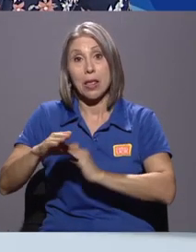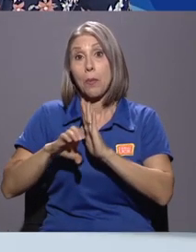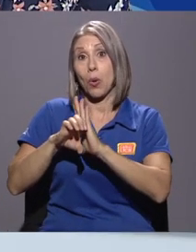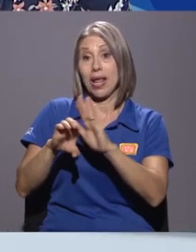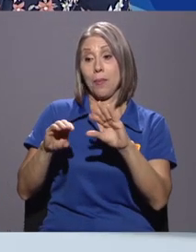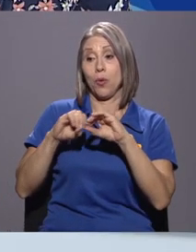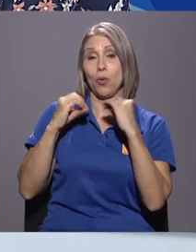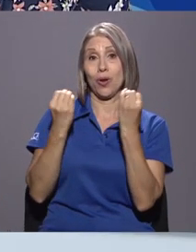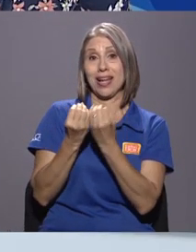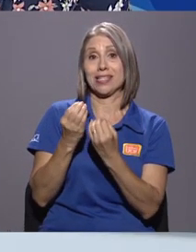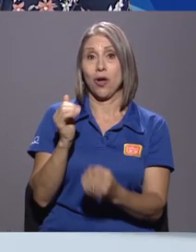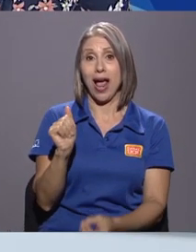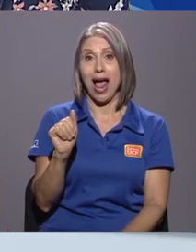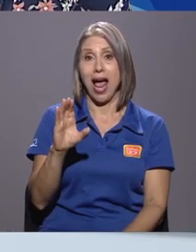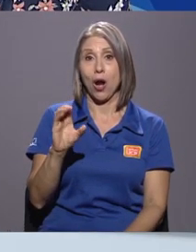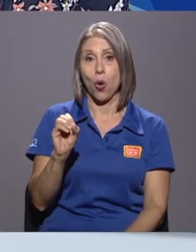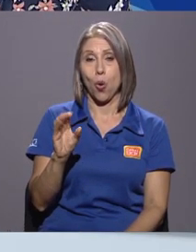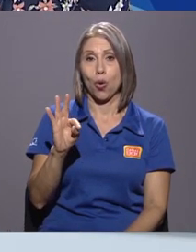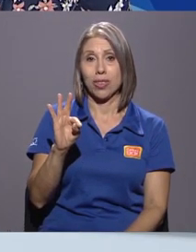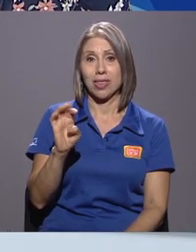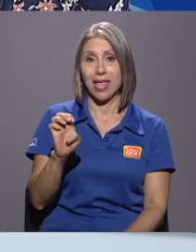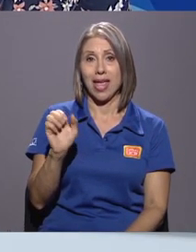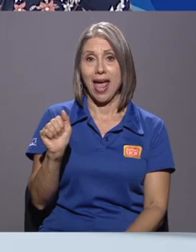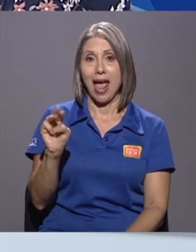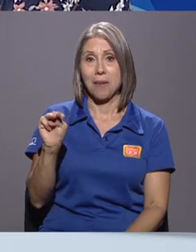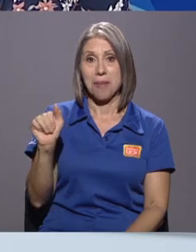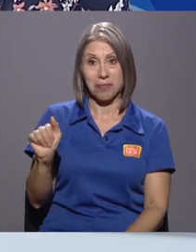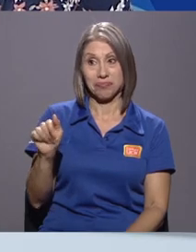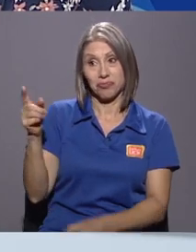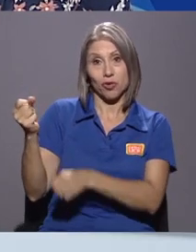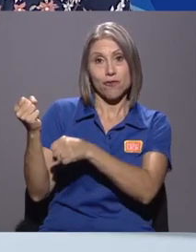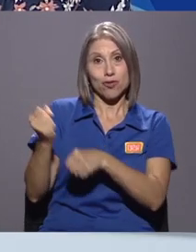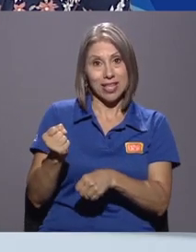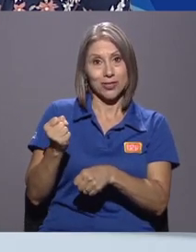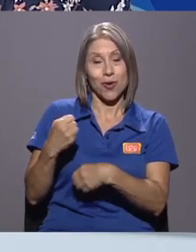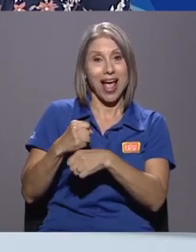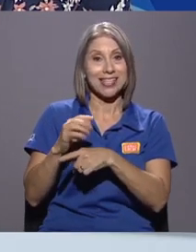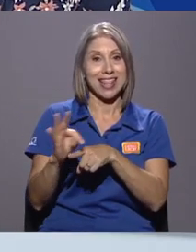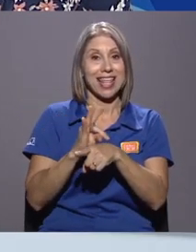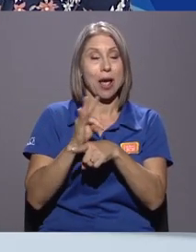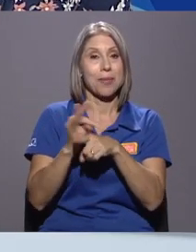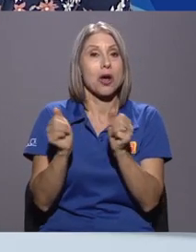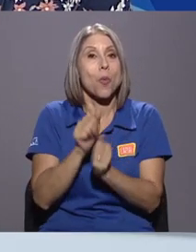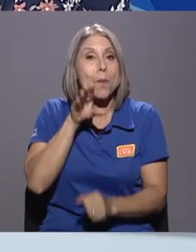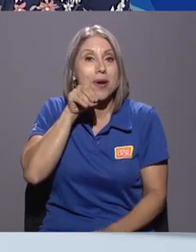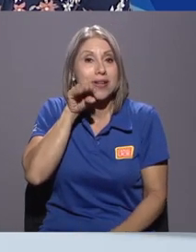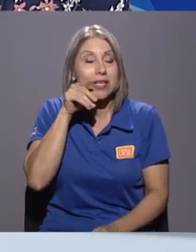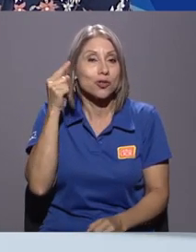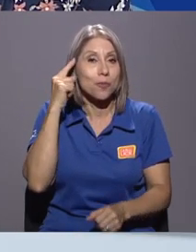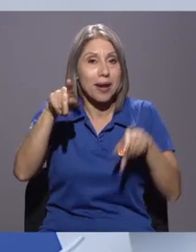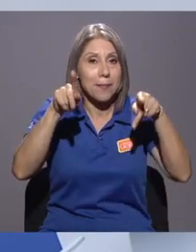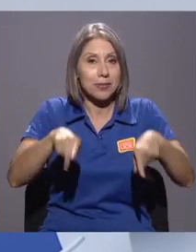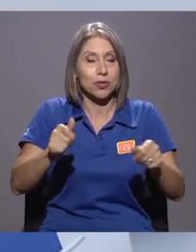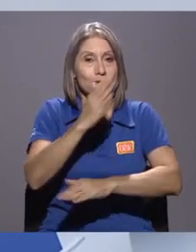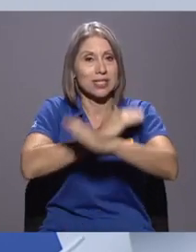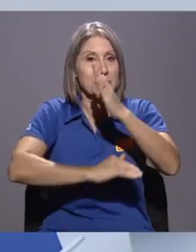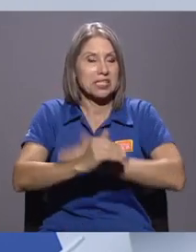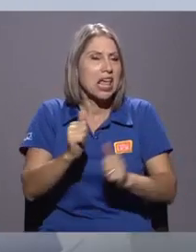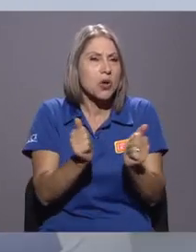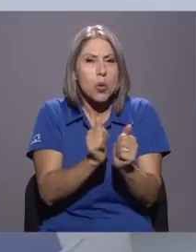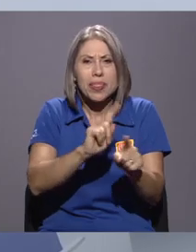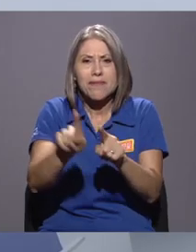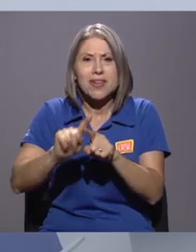es una fundación que hace terapia con perritos verdad para personas con discapacidad o diferentes padecimientos hemos